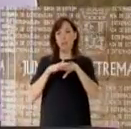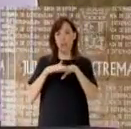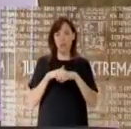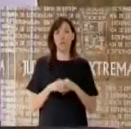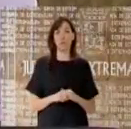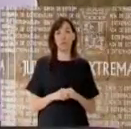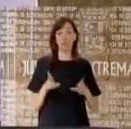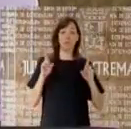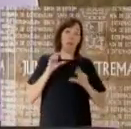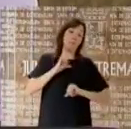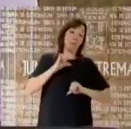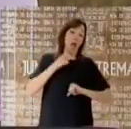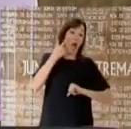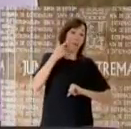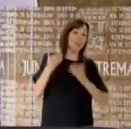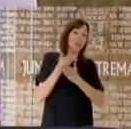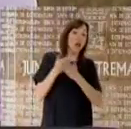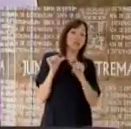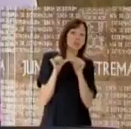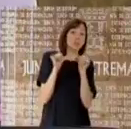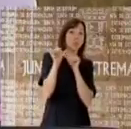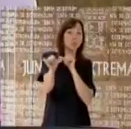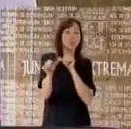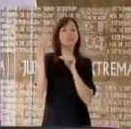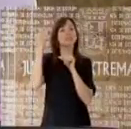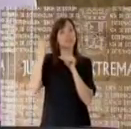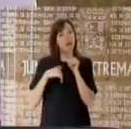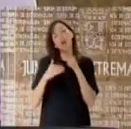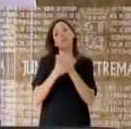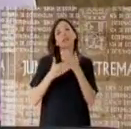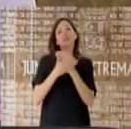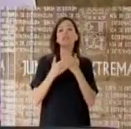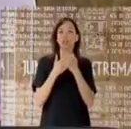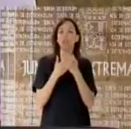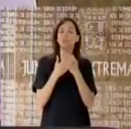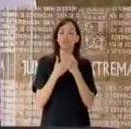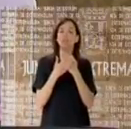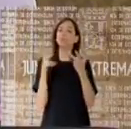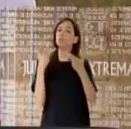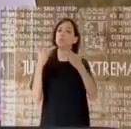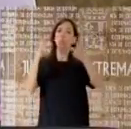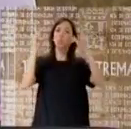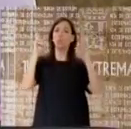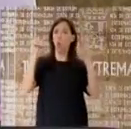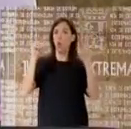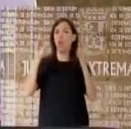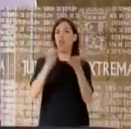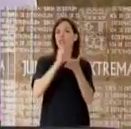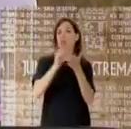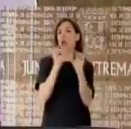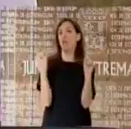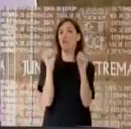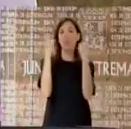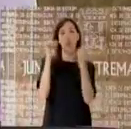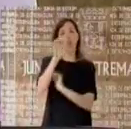próximos días lance el Ministerio la licitación al DOUE, al Diario Oficial de la